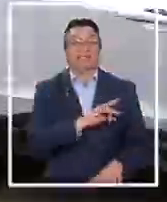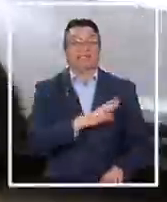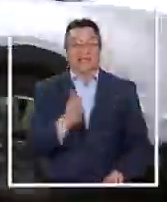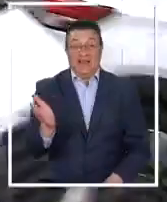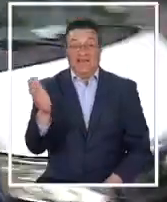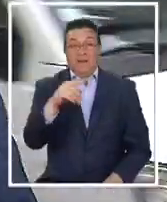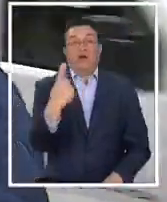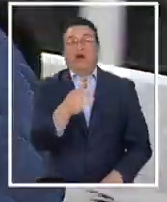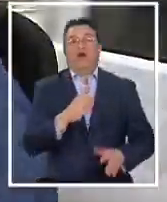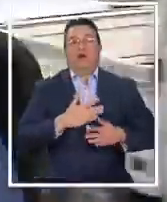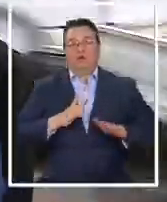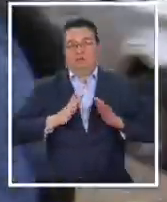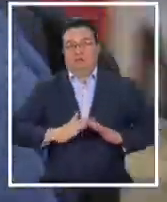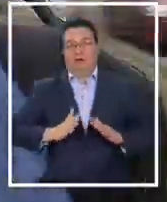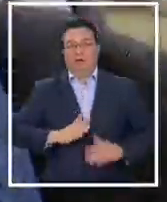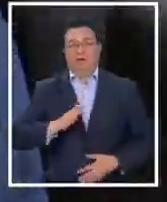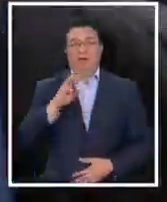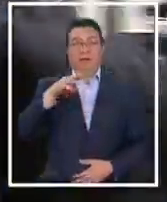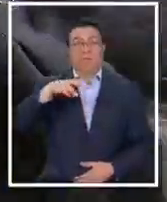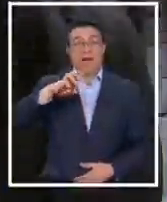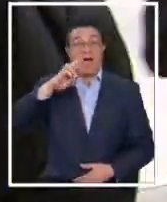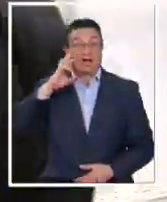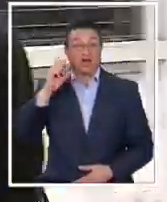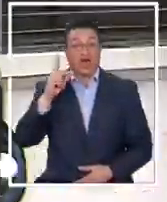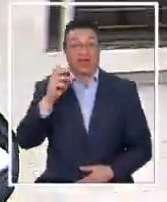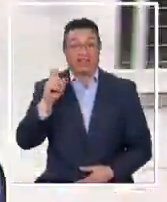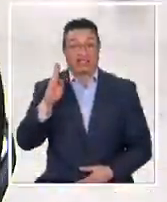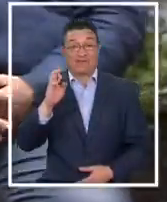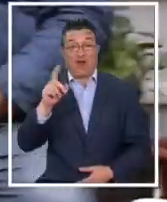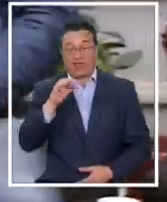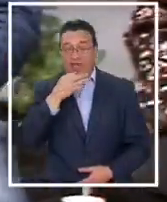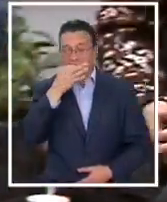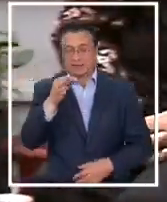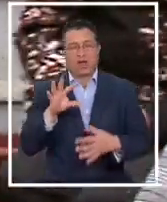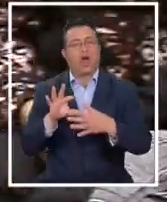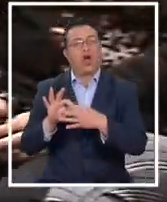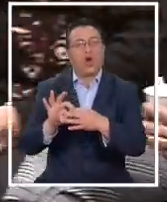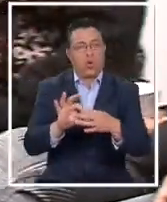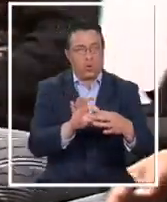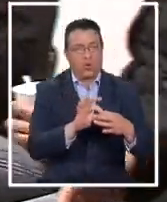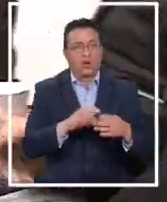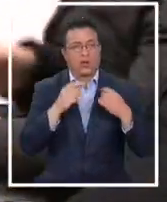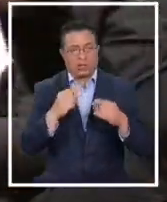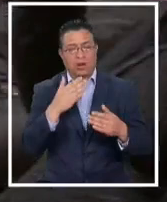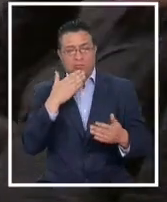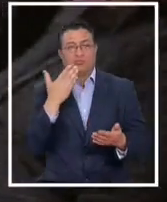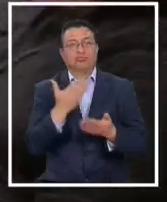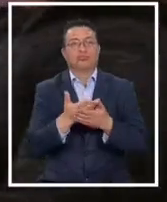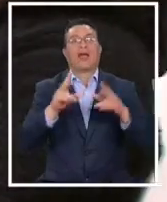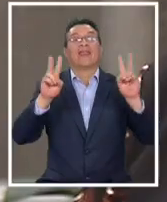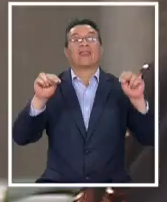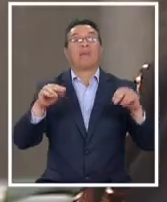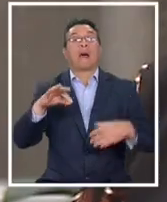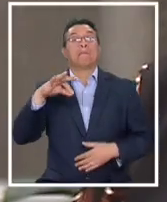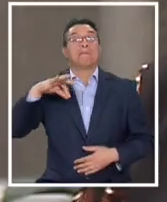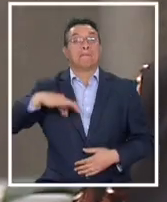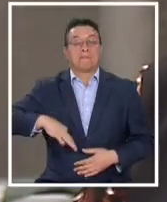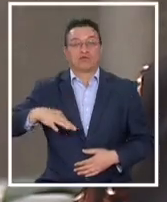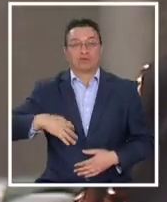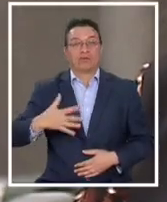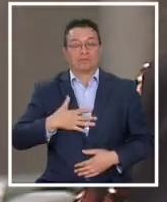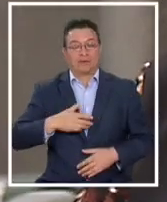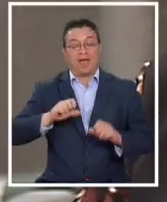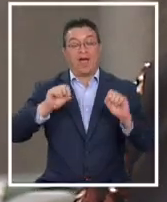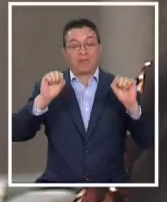buscan calmar. Mario Desbordes, de hecho, fue quien llamó a la unidad del sector tras lanzar su propuesta en materia de pensiones, que busca aprobar